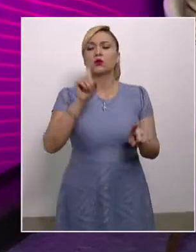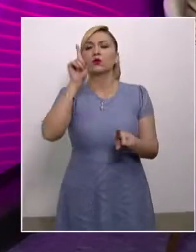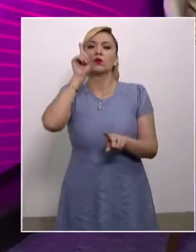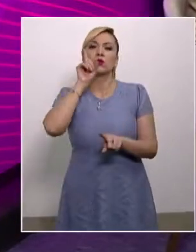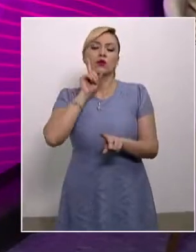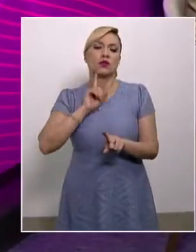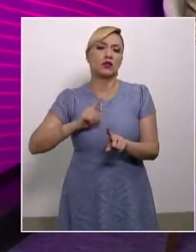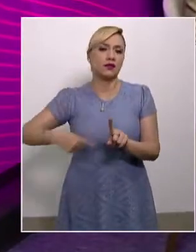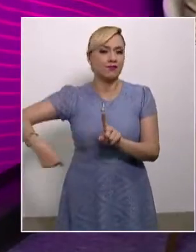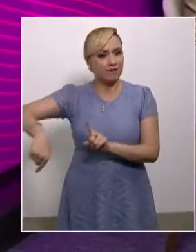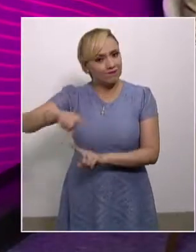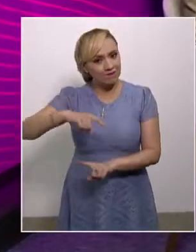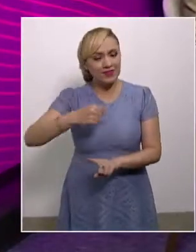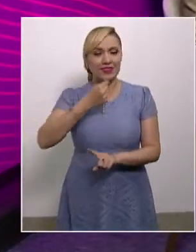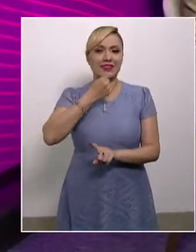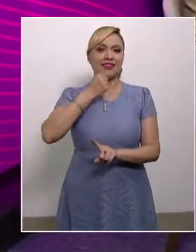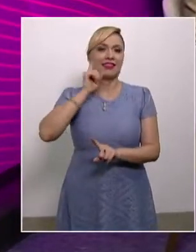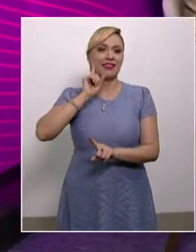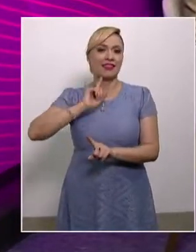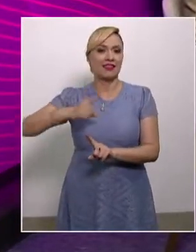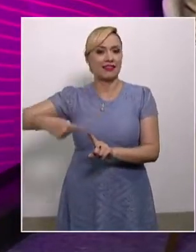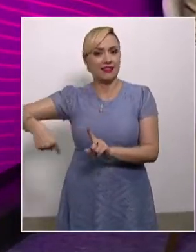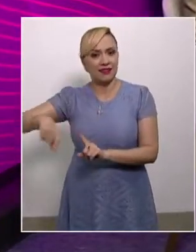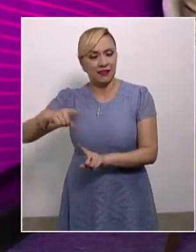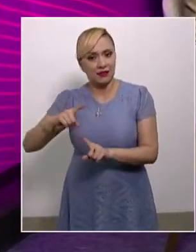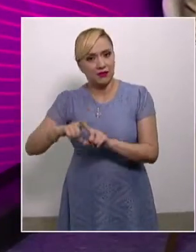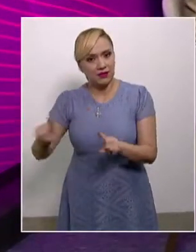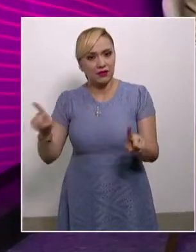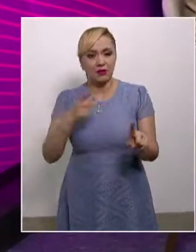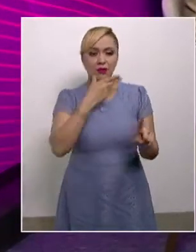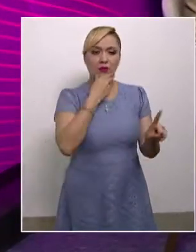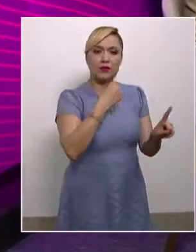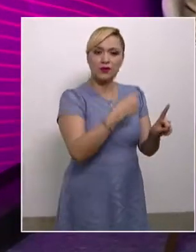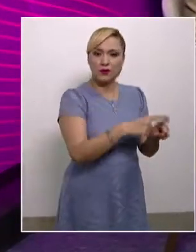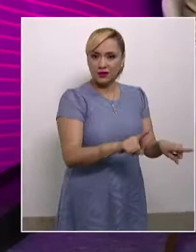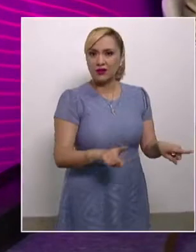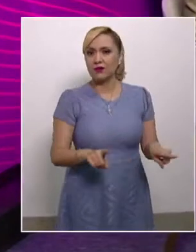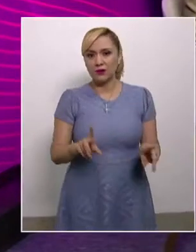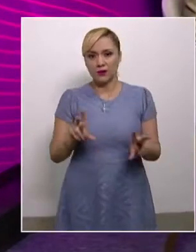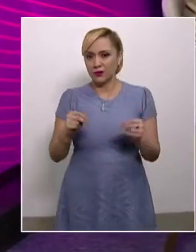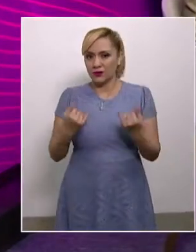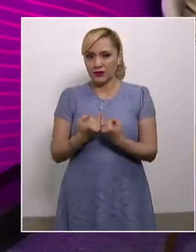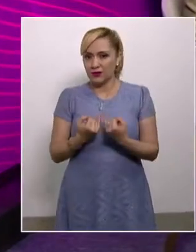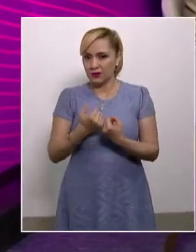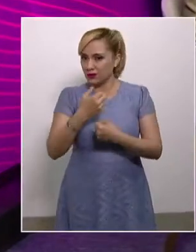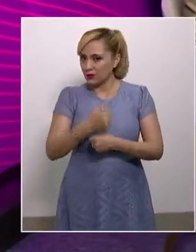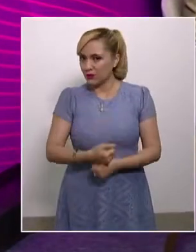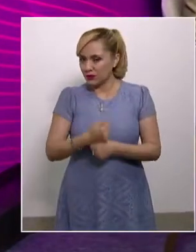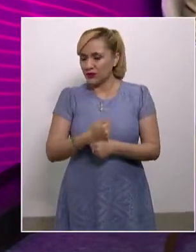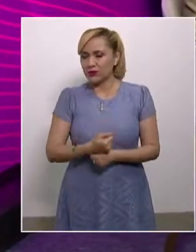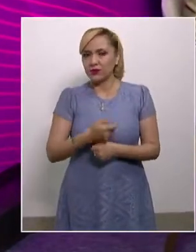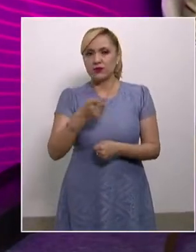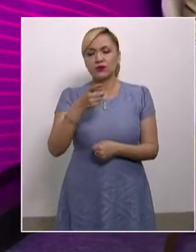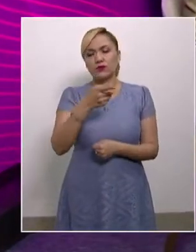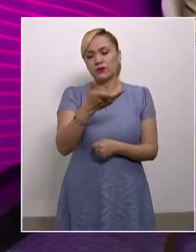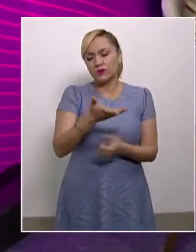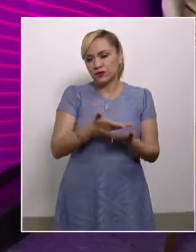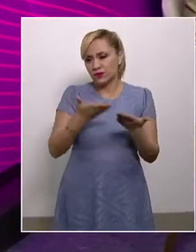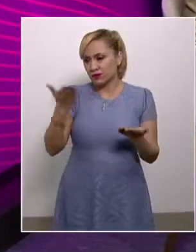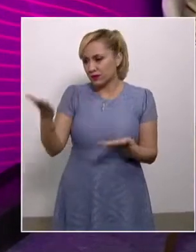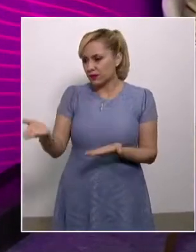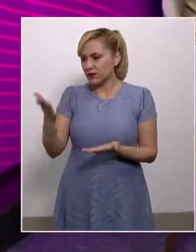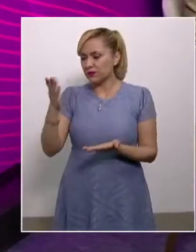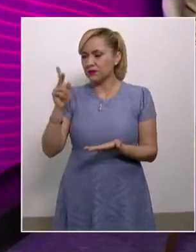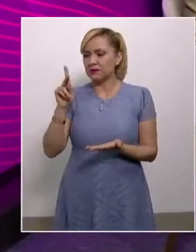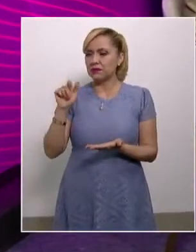por tratarse de niñas. No sé si pudiéramos hablar un poco, Pamela, vamos contigo, de lo que ustedes han observado, las mujeres que